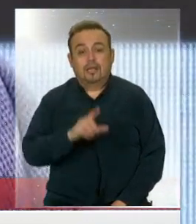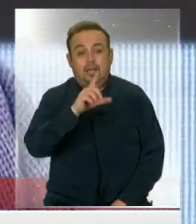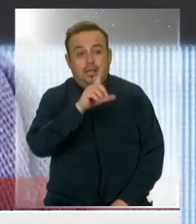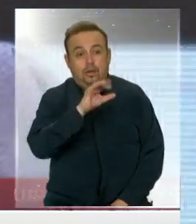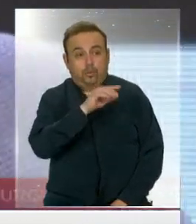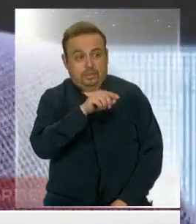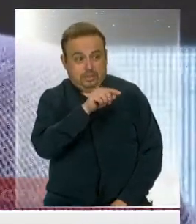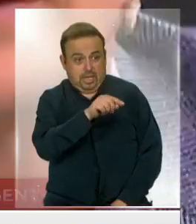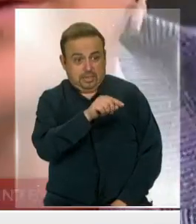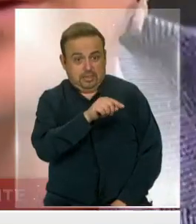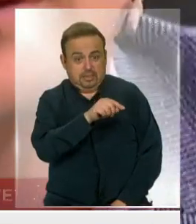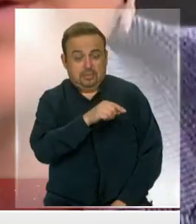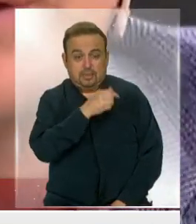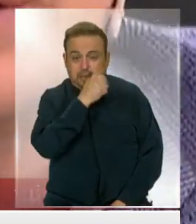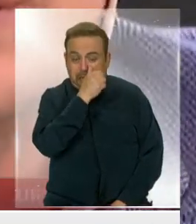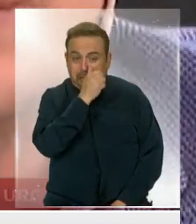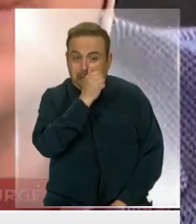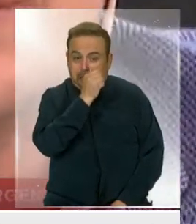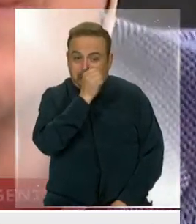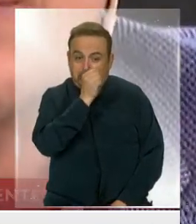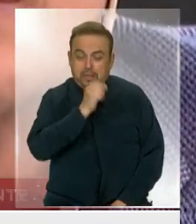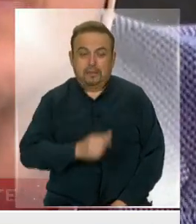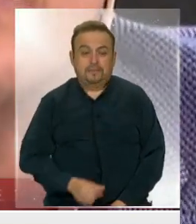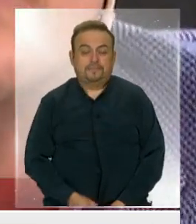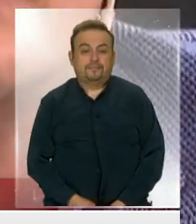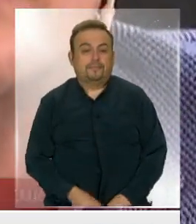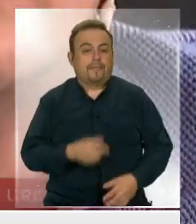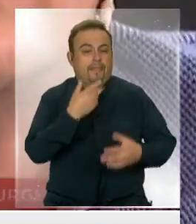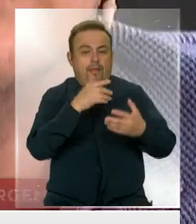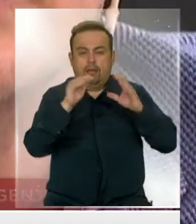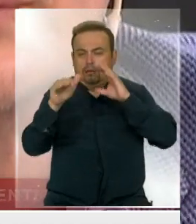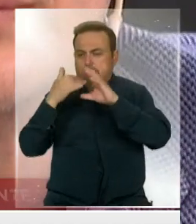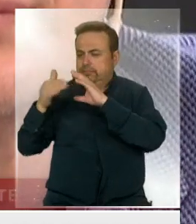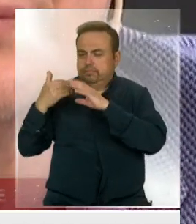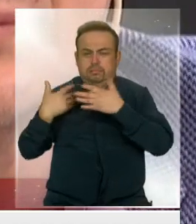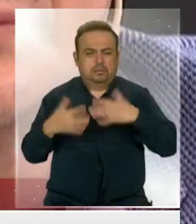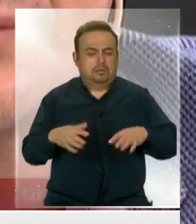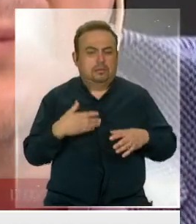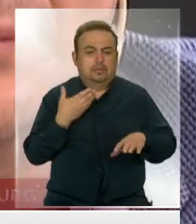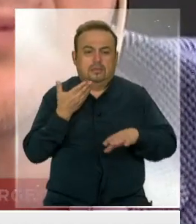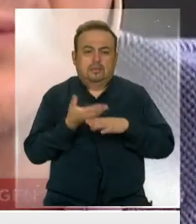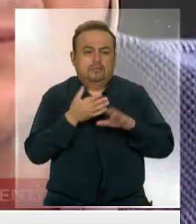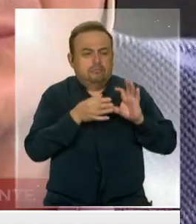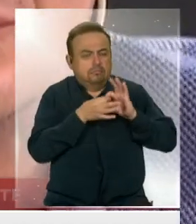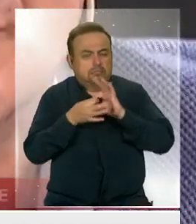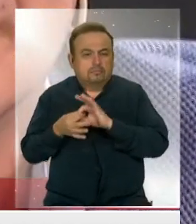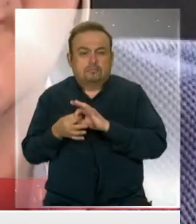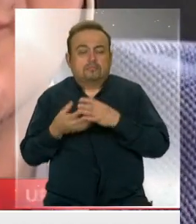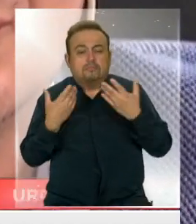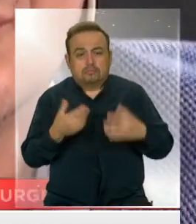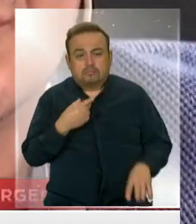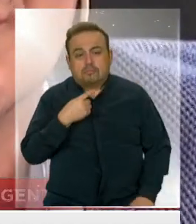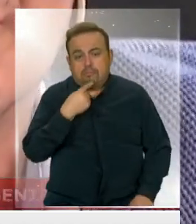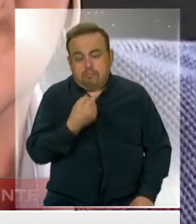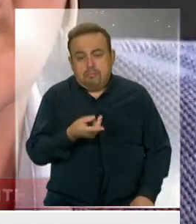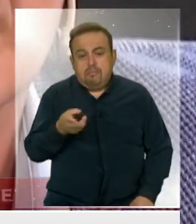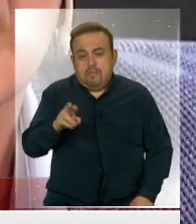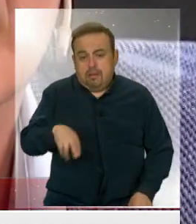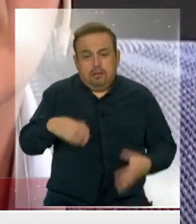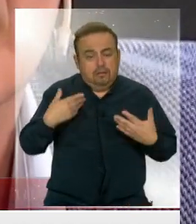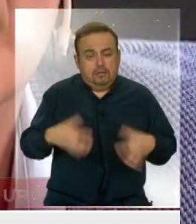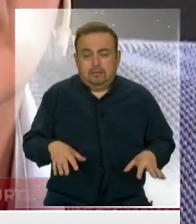ahí? Sí, Luis. Sí. Bueno, gente de todos lados, ¿no? Pidiendo detalles. Vuelvo a repetir, el detalle